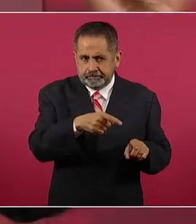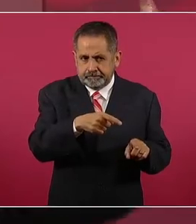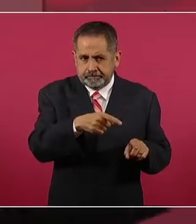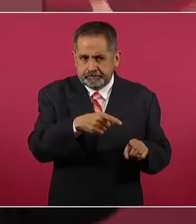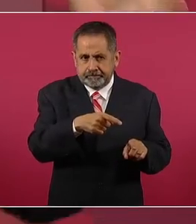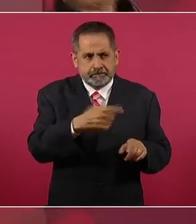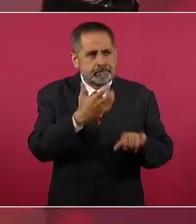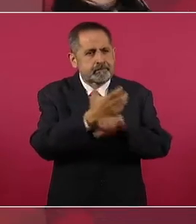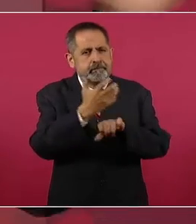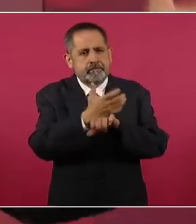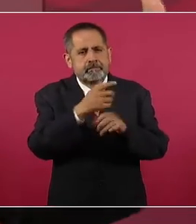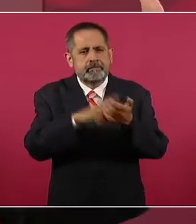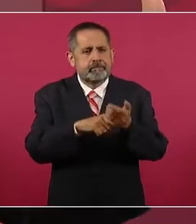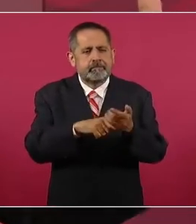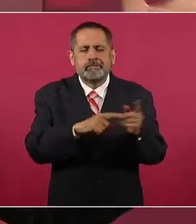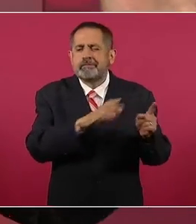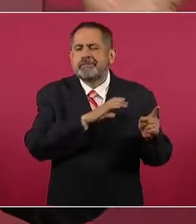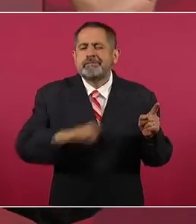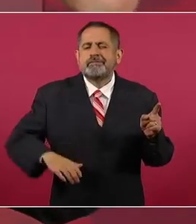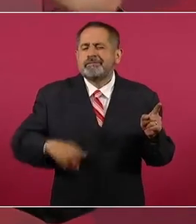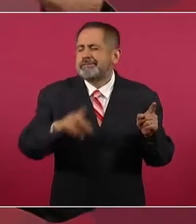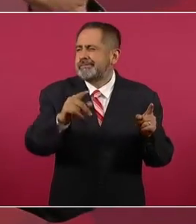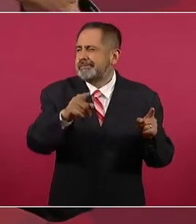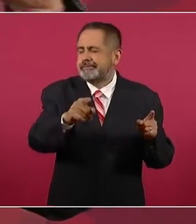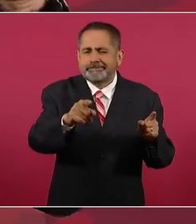ahora en Estados Unidos, que fue candidato,